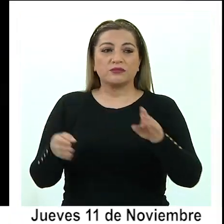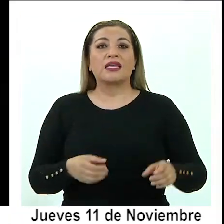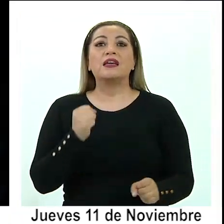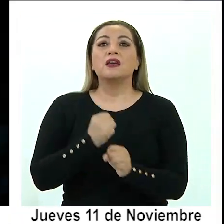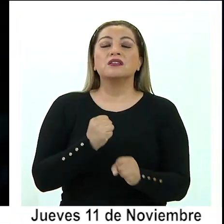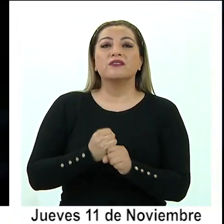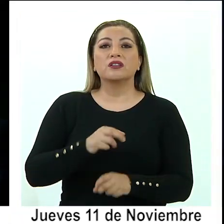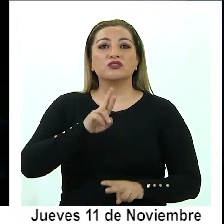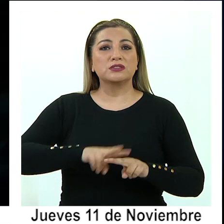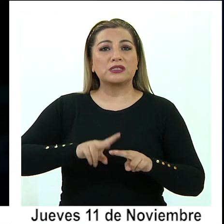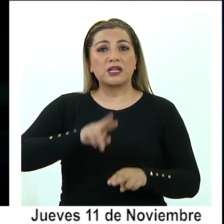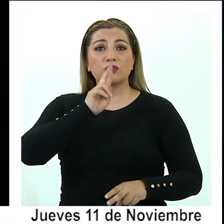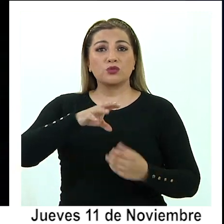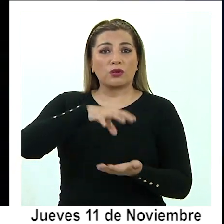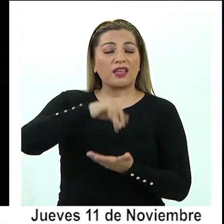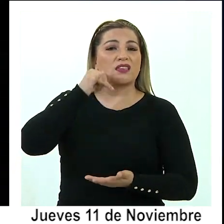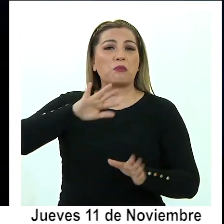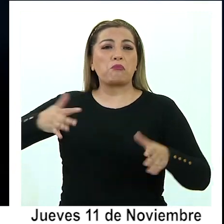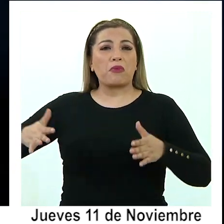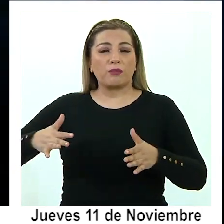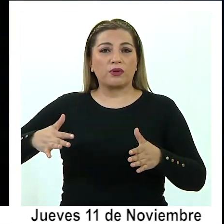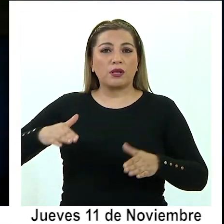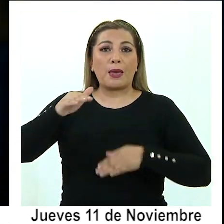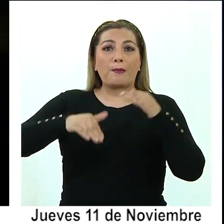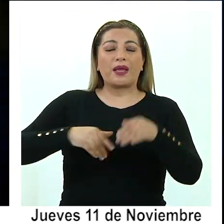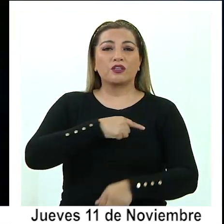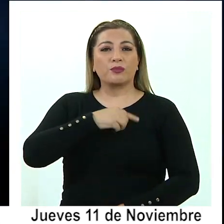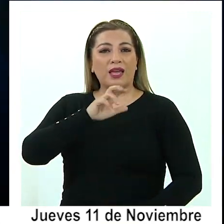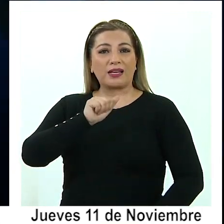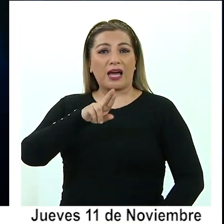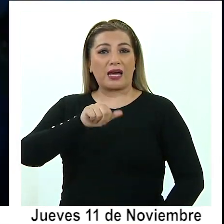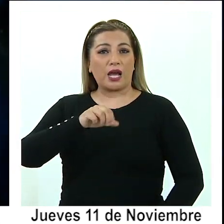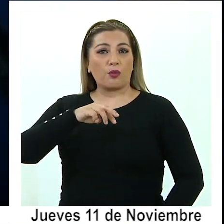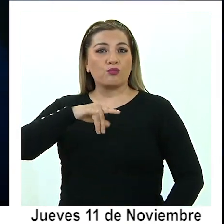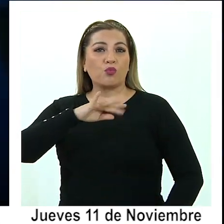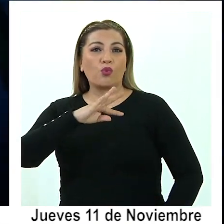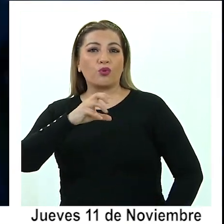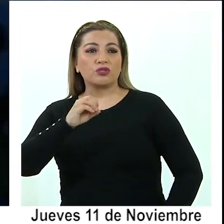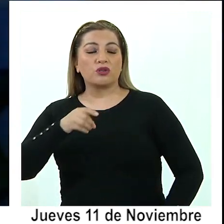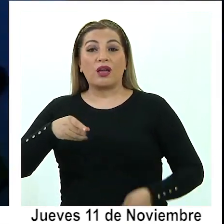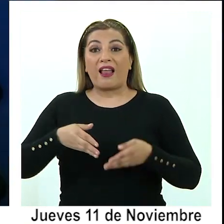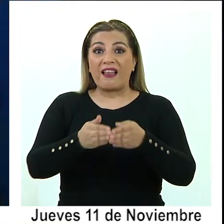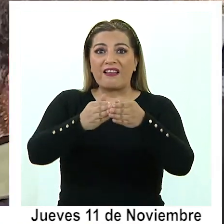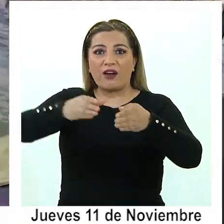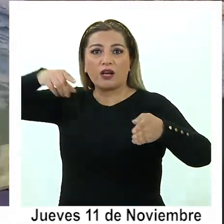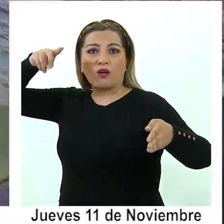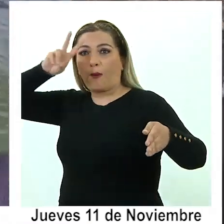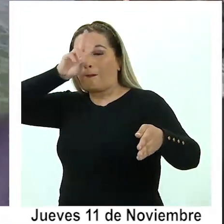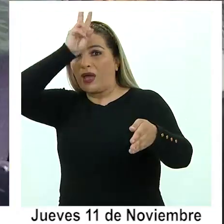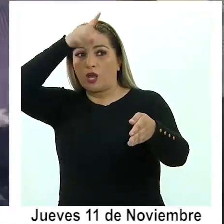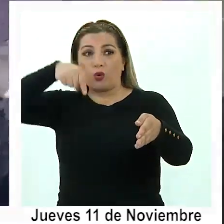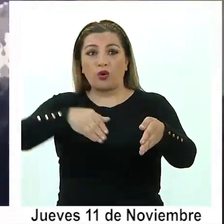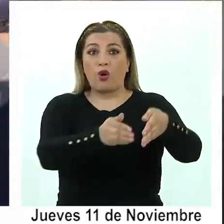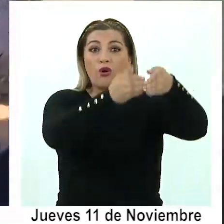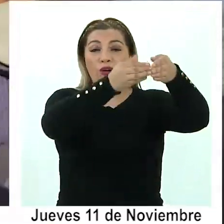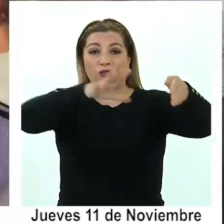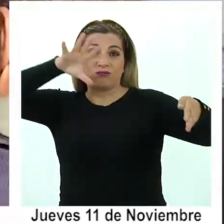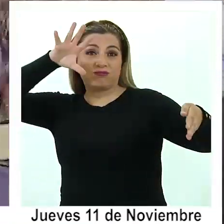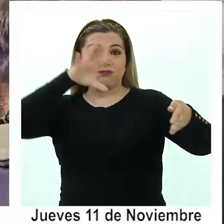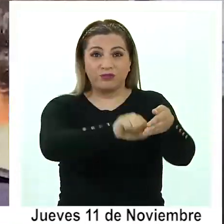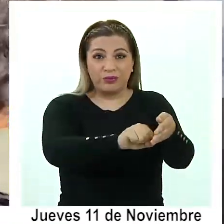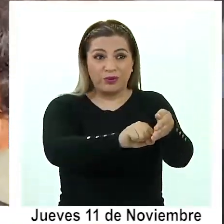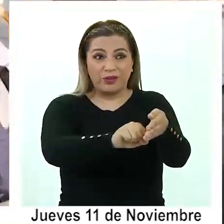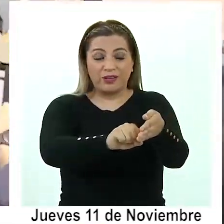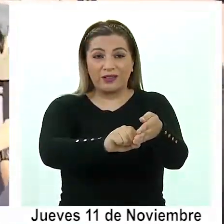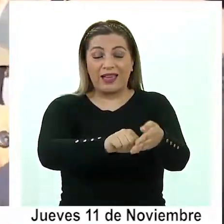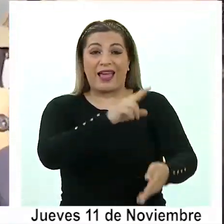de Iquique, a la altura de Playa Caramucho, donde fue interceptada la embarcación peruana en alta mar y se detuvo al patrón del